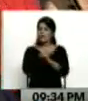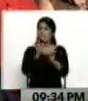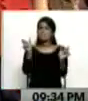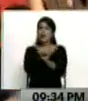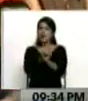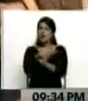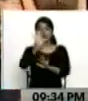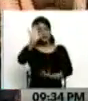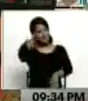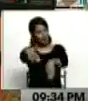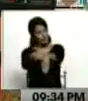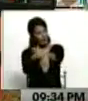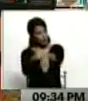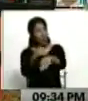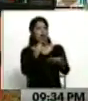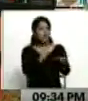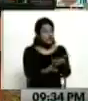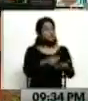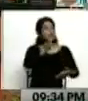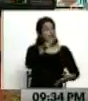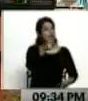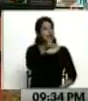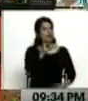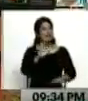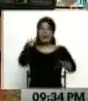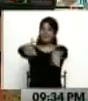gladi no que aquí dice